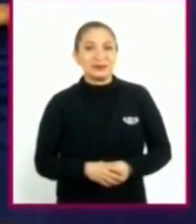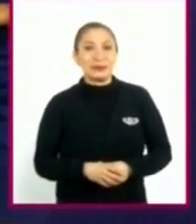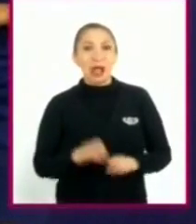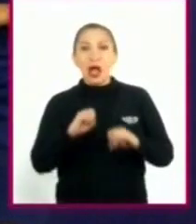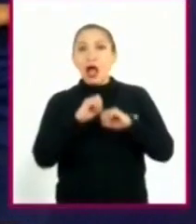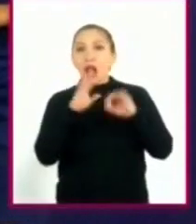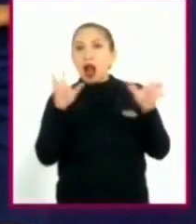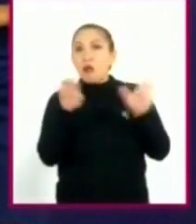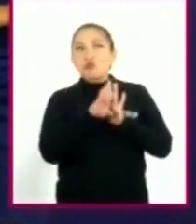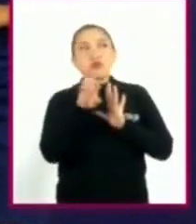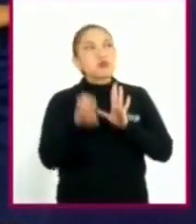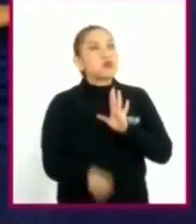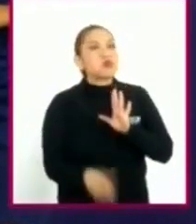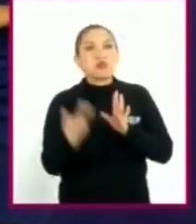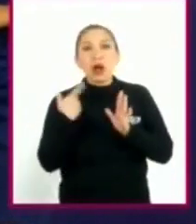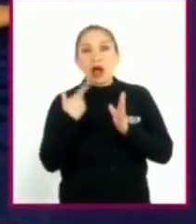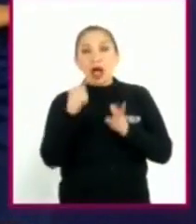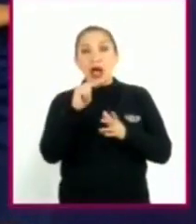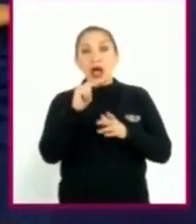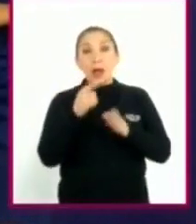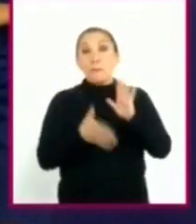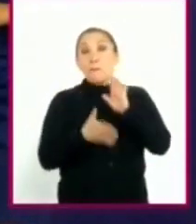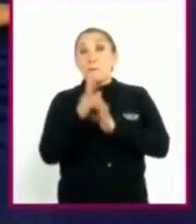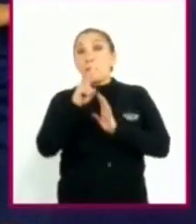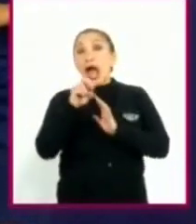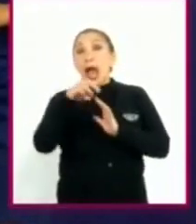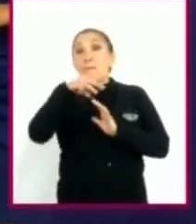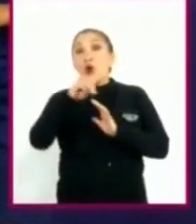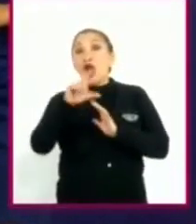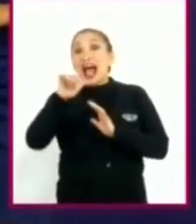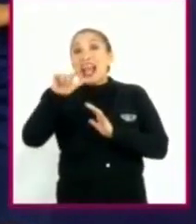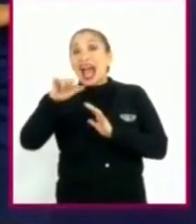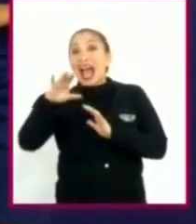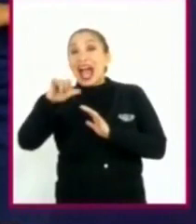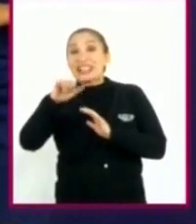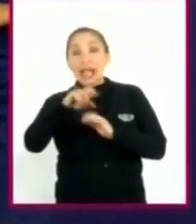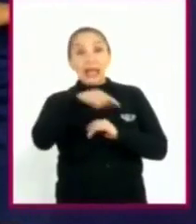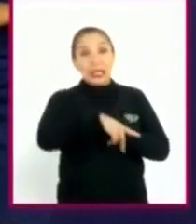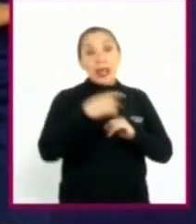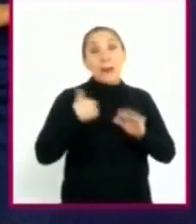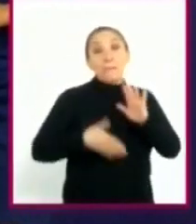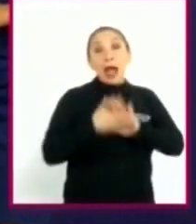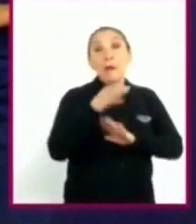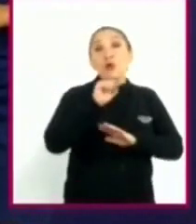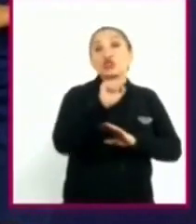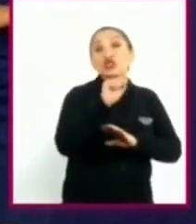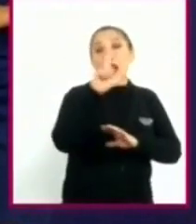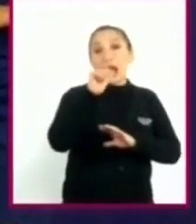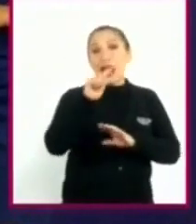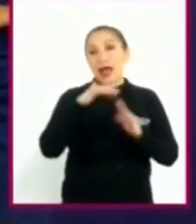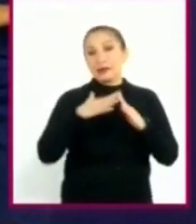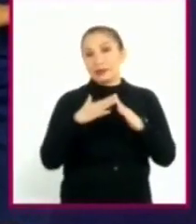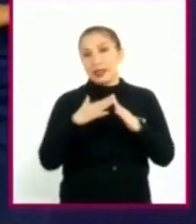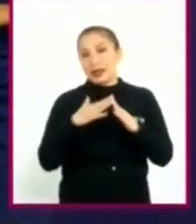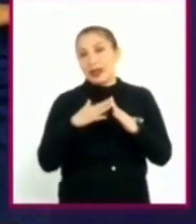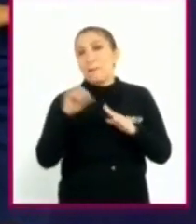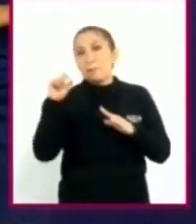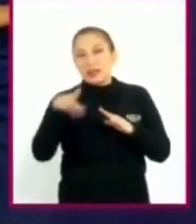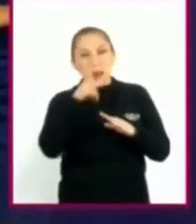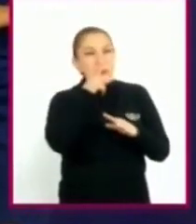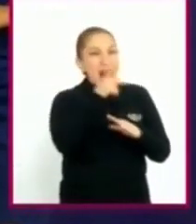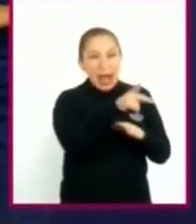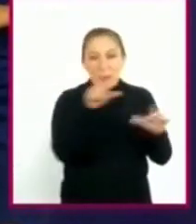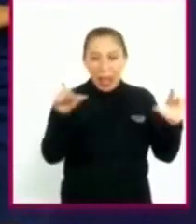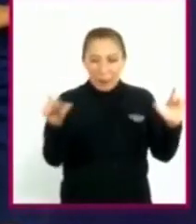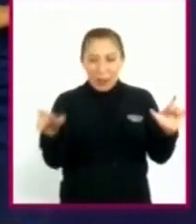Claro, por ejemplo, vamos a la casa, se dice en Cuba, mientras en México se dice vamos a la casa. Es decir, las mismas palabras